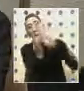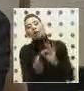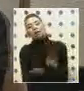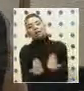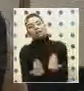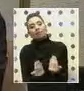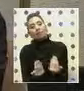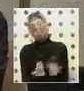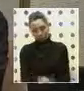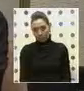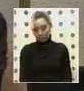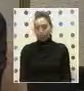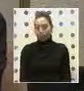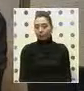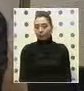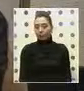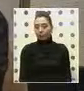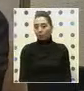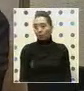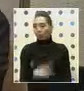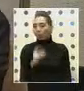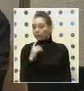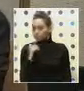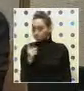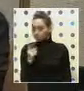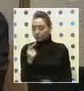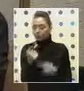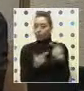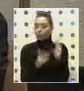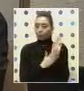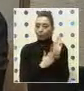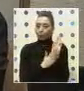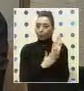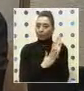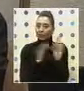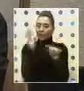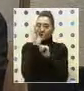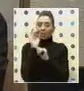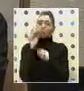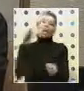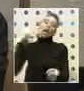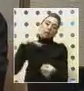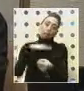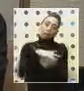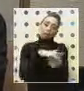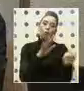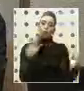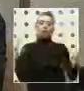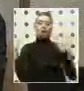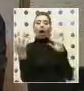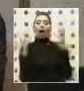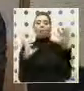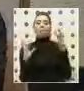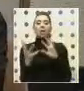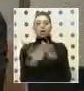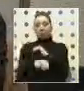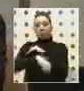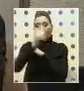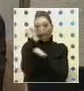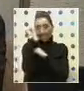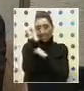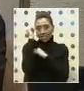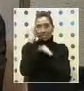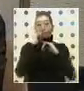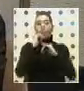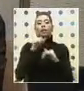Sin ir más lejos, es evidente cómo las políticas energéticas influyen en el medio ambiente. Y justamente ayer se han dado